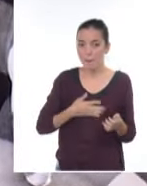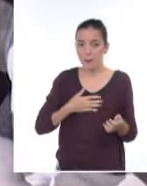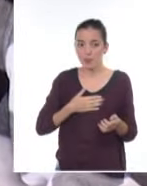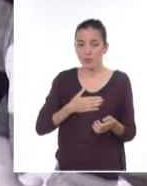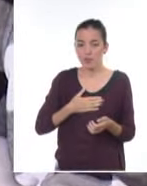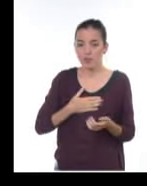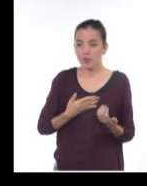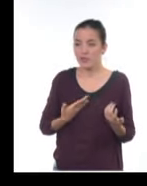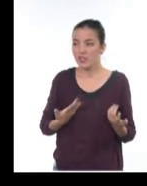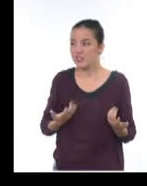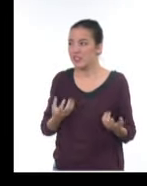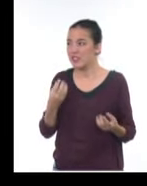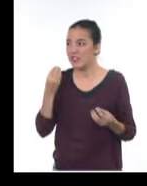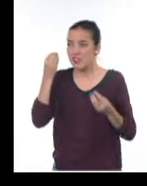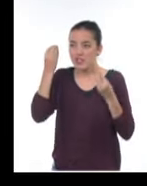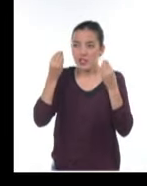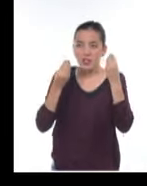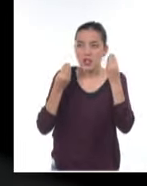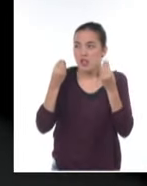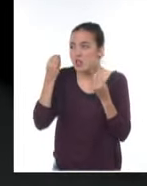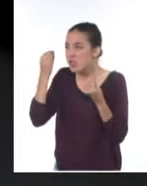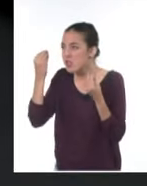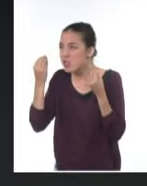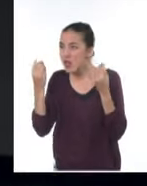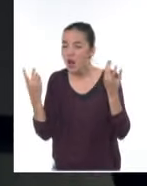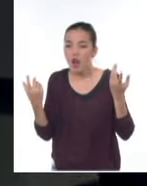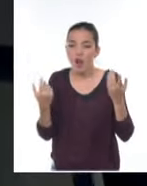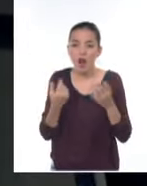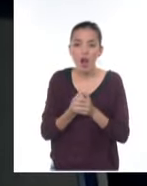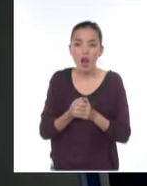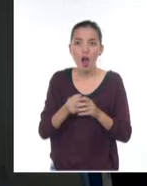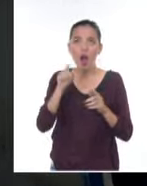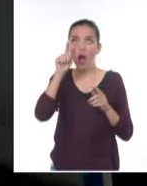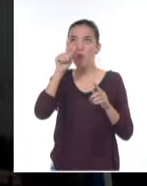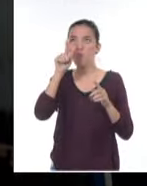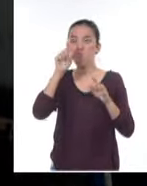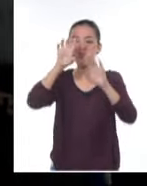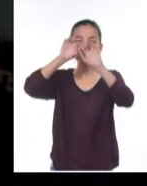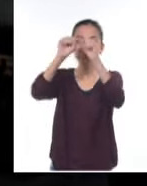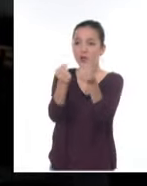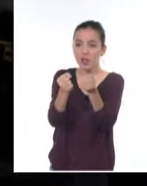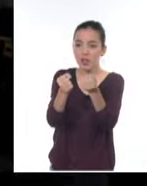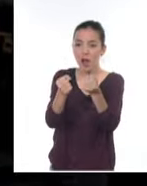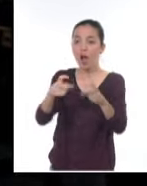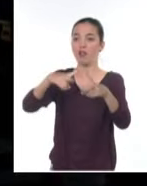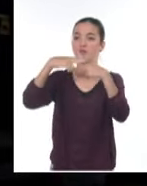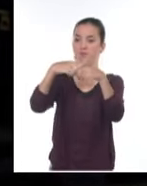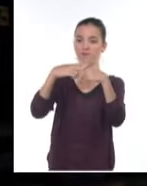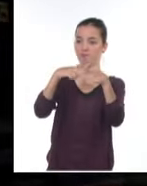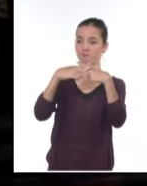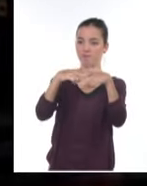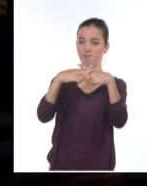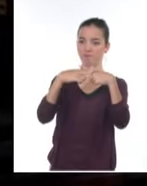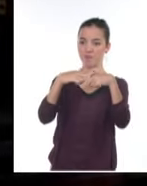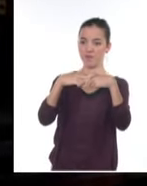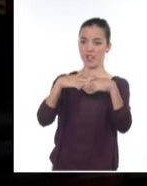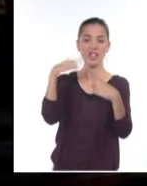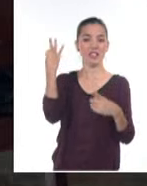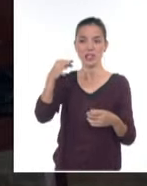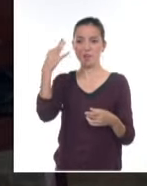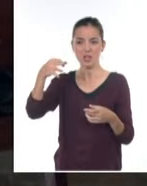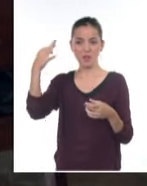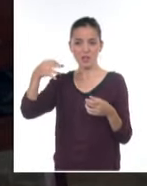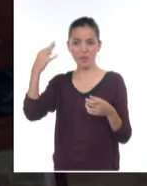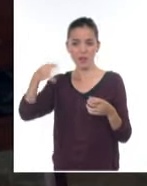él la volvía a reconstruir. En todos esos huracanes, en todos esos ciclones, en todos los mal tiempos que ha habido, nosotros nunca nos hemos trasladado, nunca nos